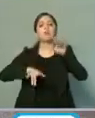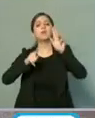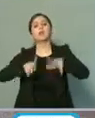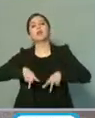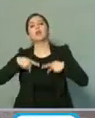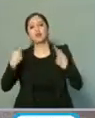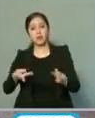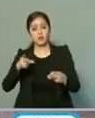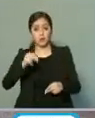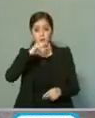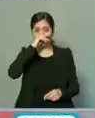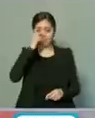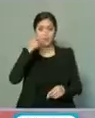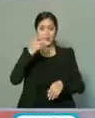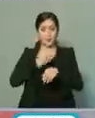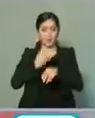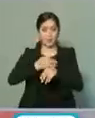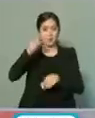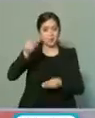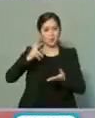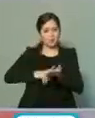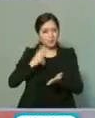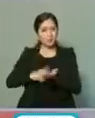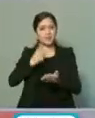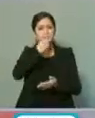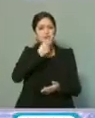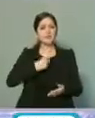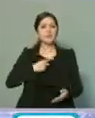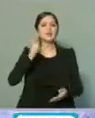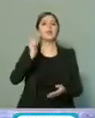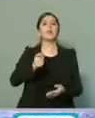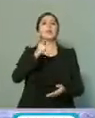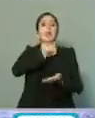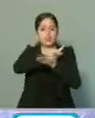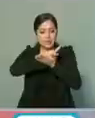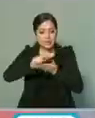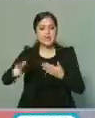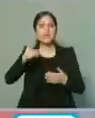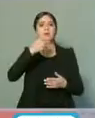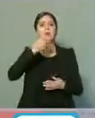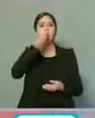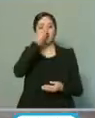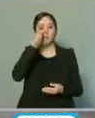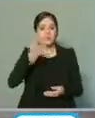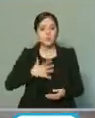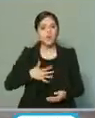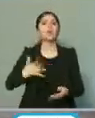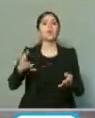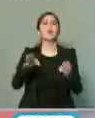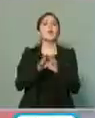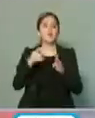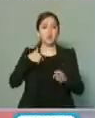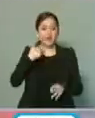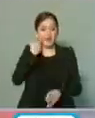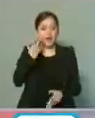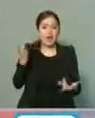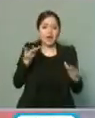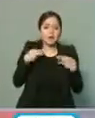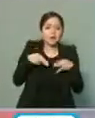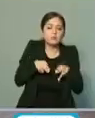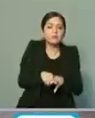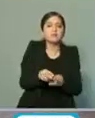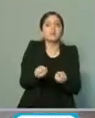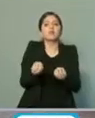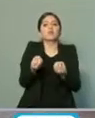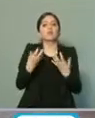lo que tú nos has dicho muchas veces, que es, pues que llegue limpio, perfumadito, con ganas, con un detalle. Y todo este tipo